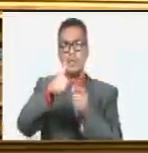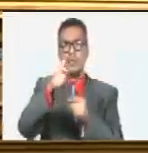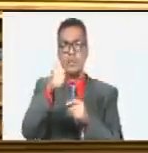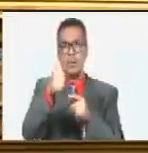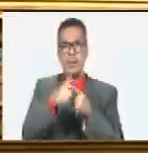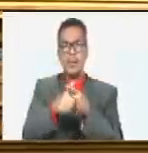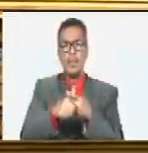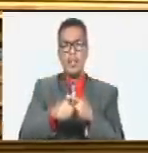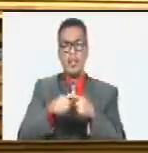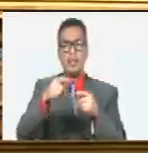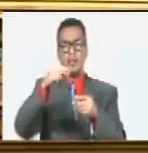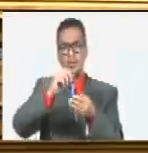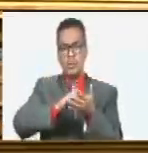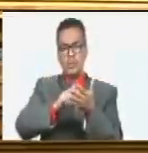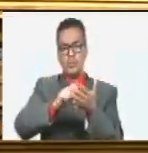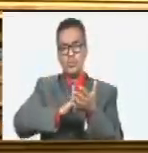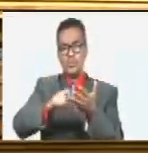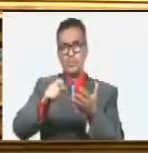registro electoral.